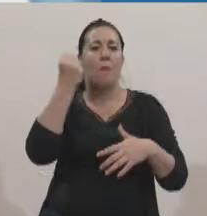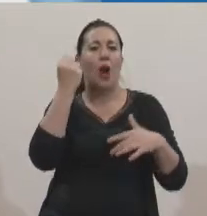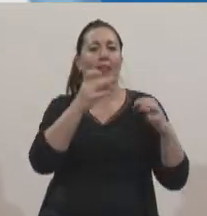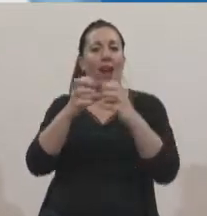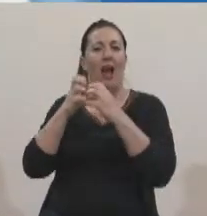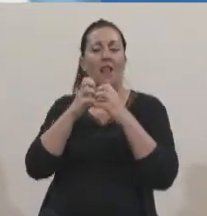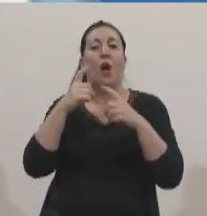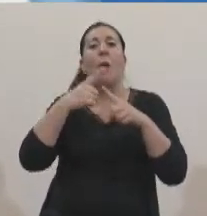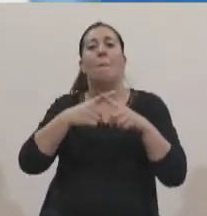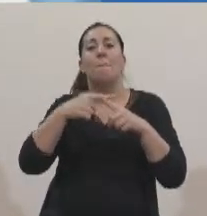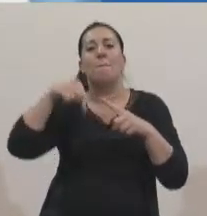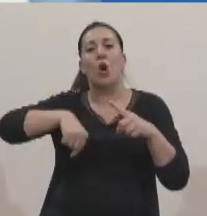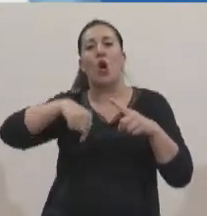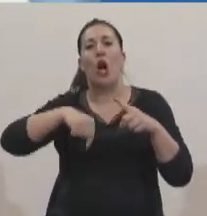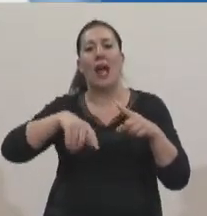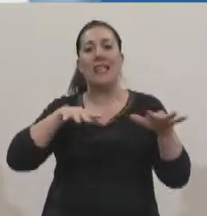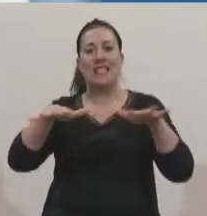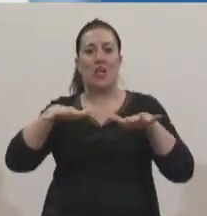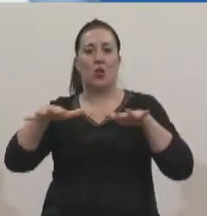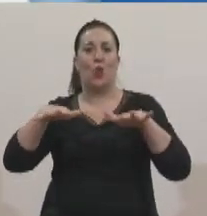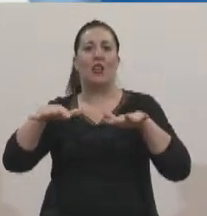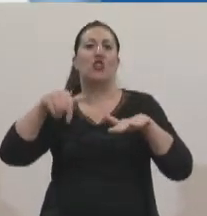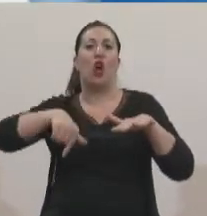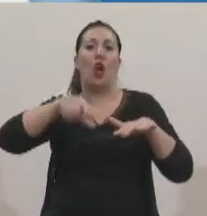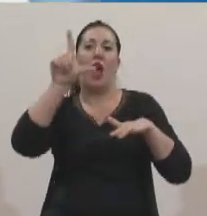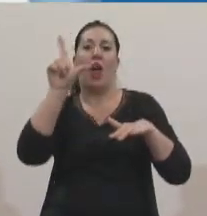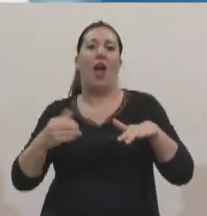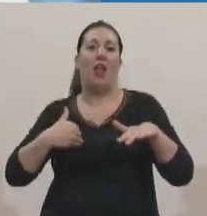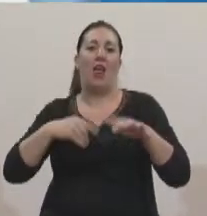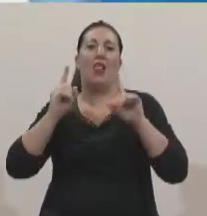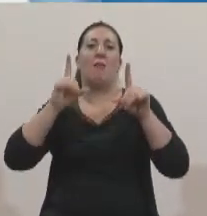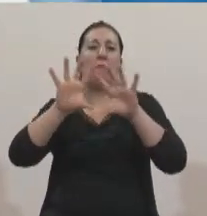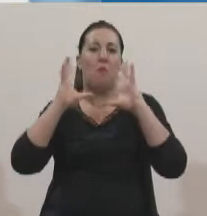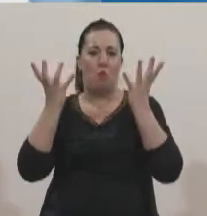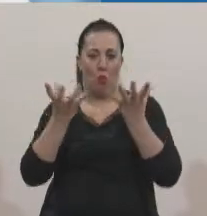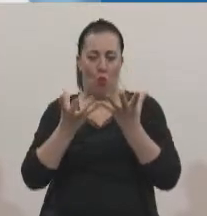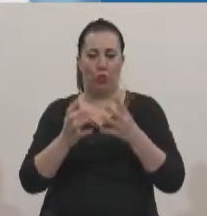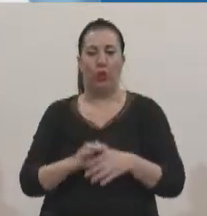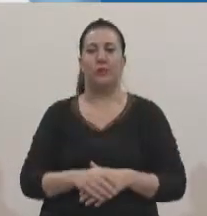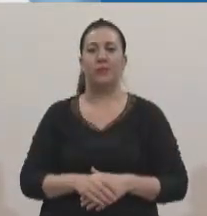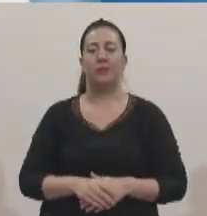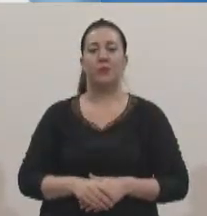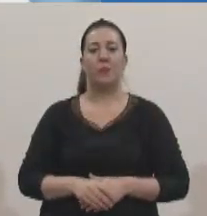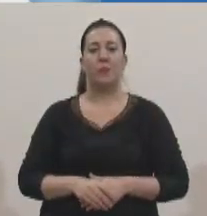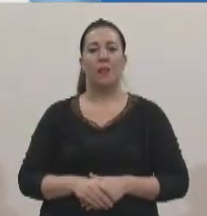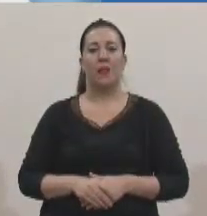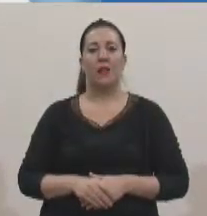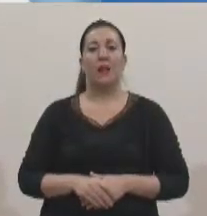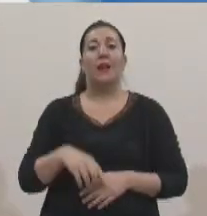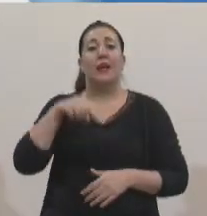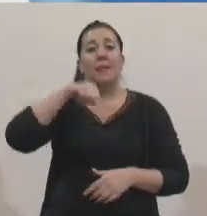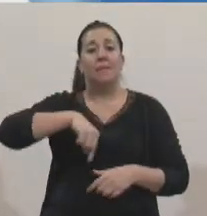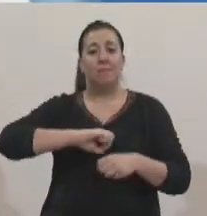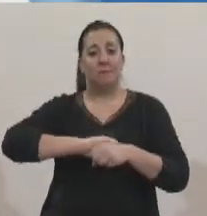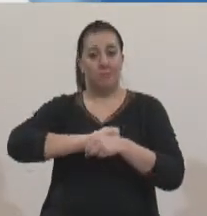dado el contexto en el que transitamos en el país y en el mundo. Pero esta